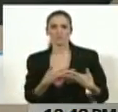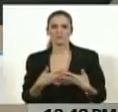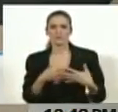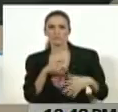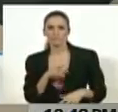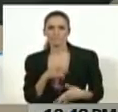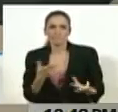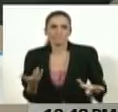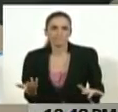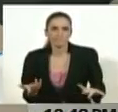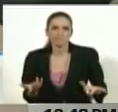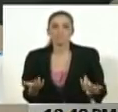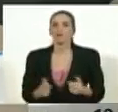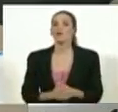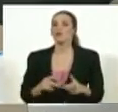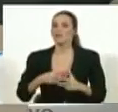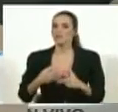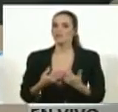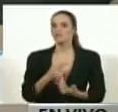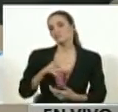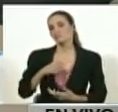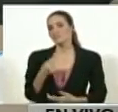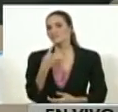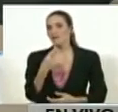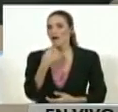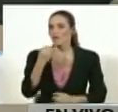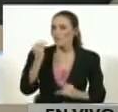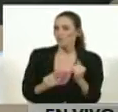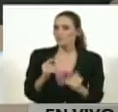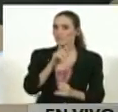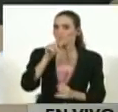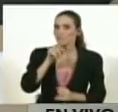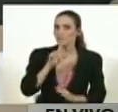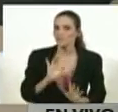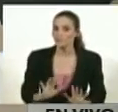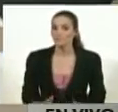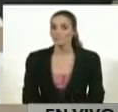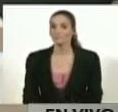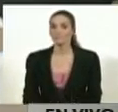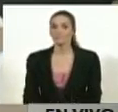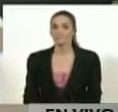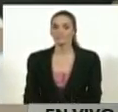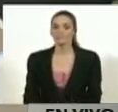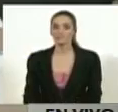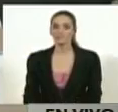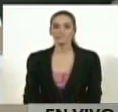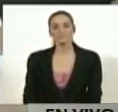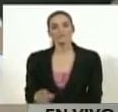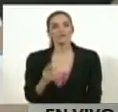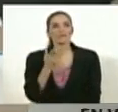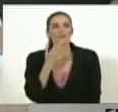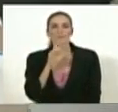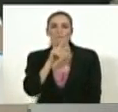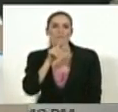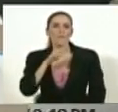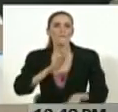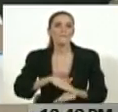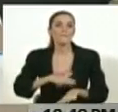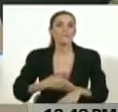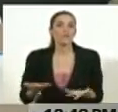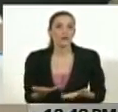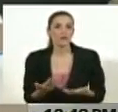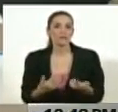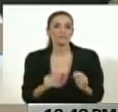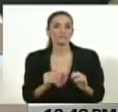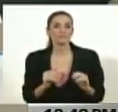Y eso nos remite a tu última pregunta madele Cuando preguntabas Por qué habrán